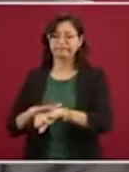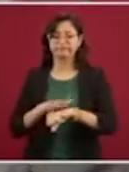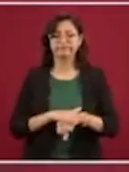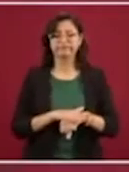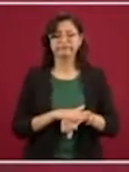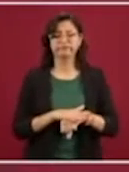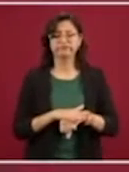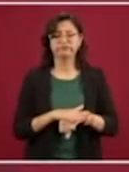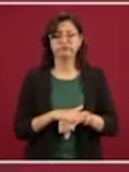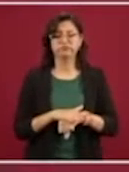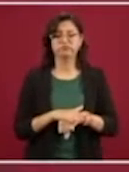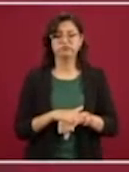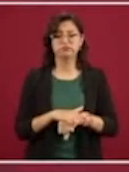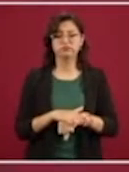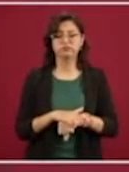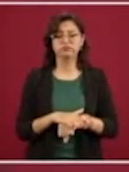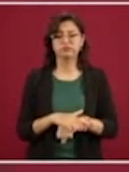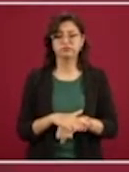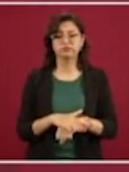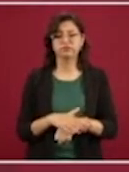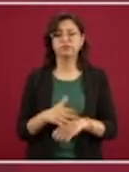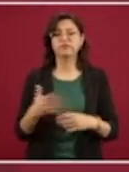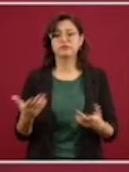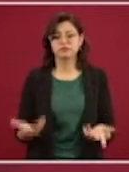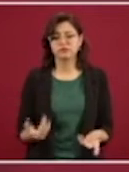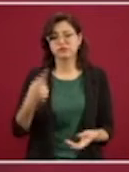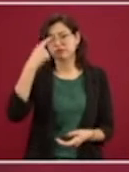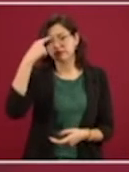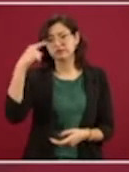para que participaran